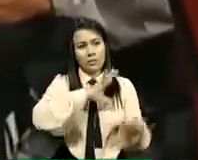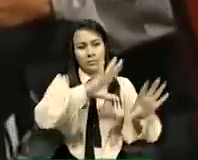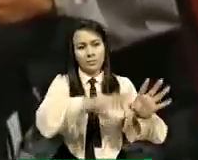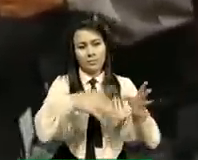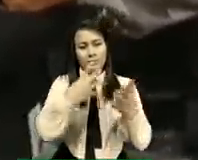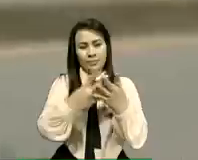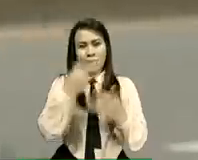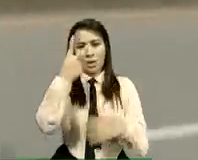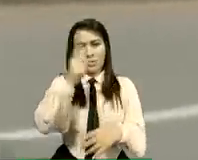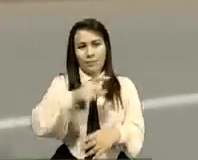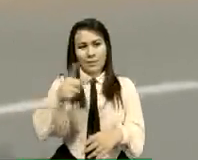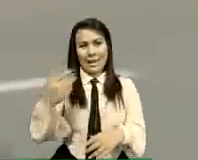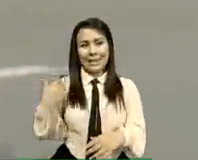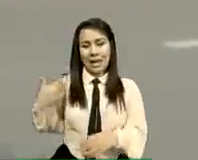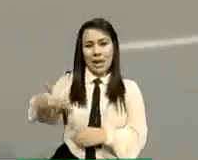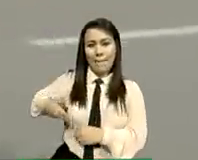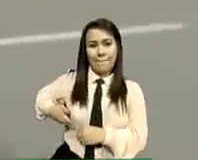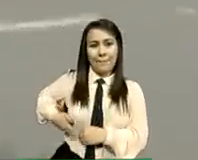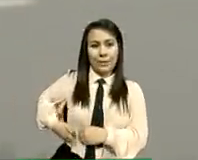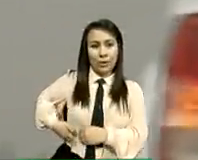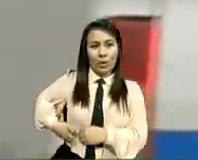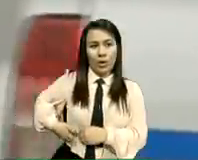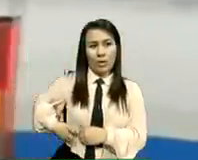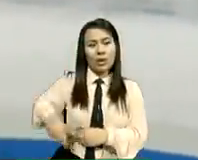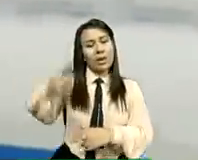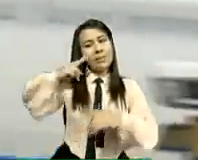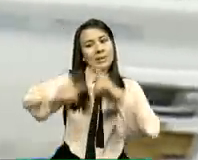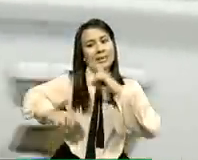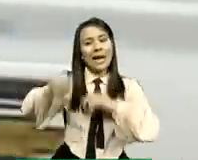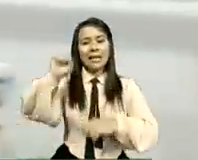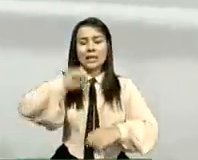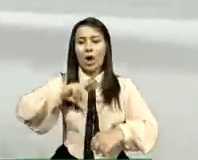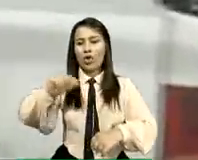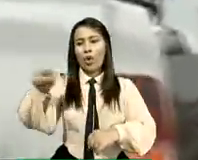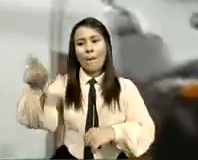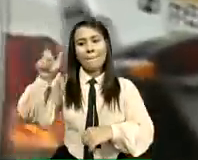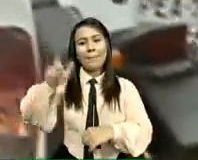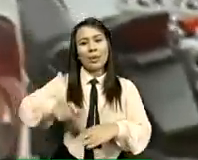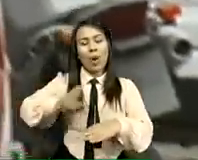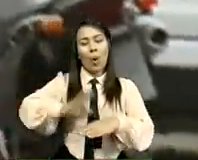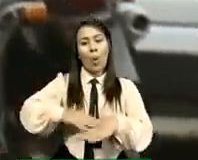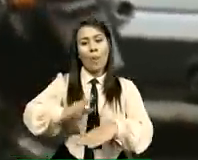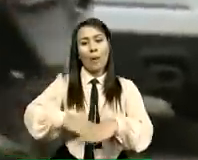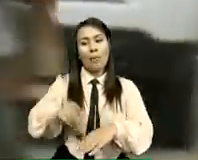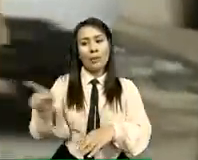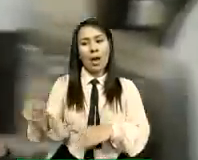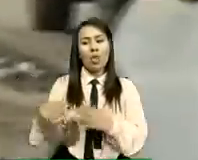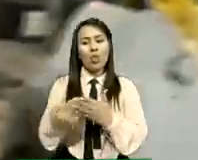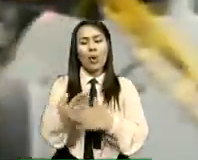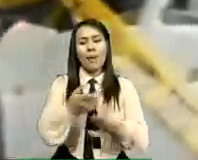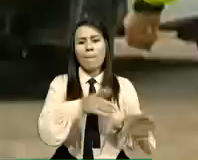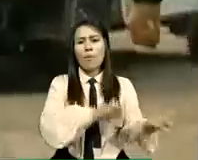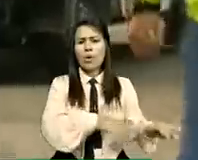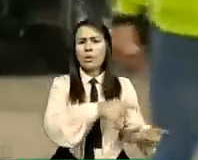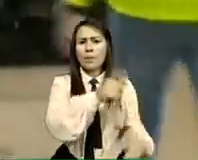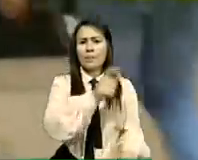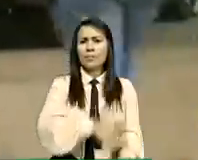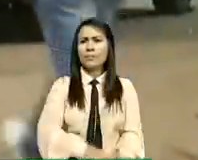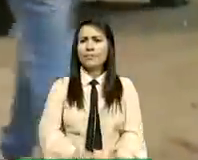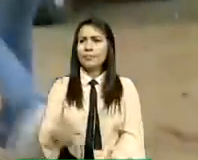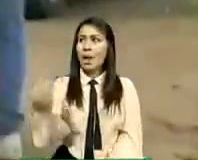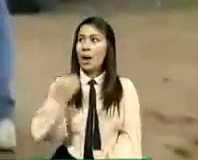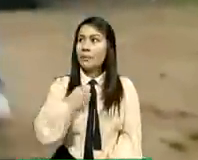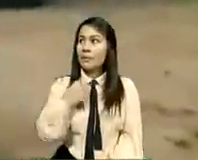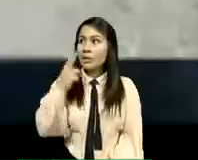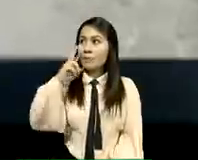individuos, les encontraron un arma de fuego e indagan si tiene alguna conexión con esta nueva muerte violenta, informó